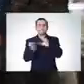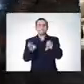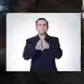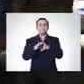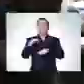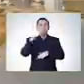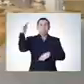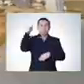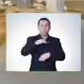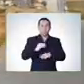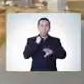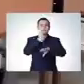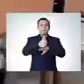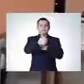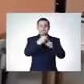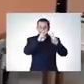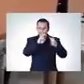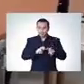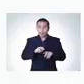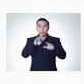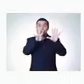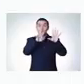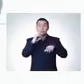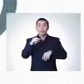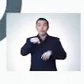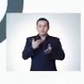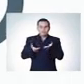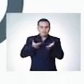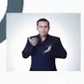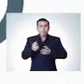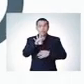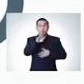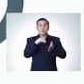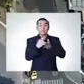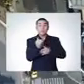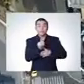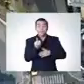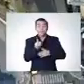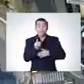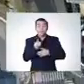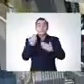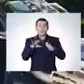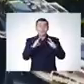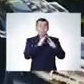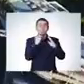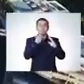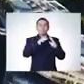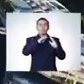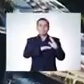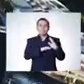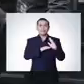y habilitamos más de 90 centros de cuarentena que ahora atienden a más de 4.000 personas. Declaramos cuarentena